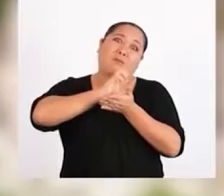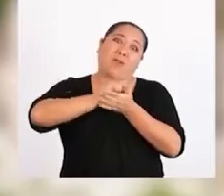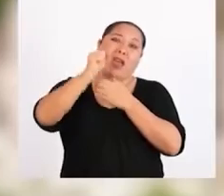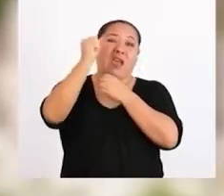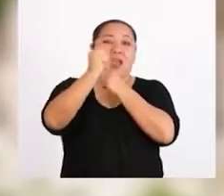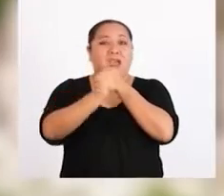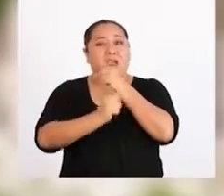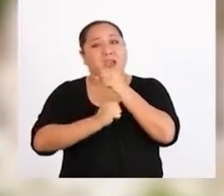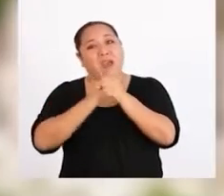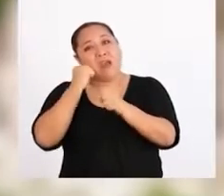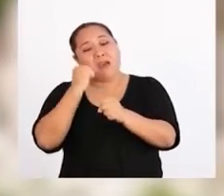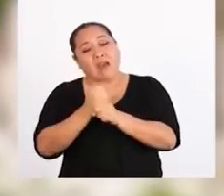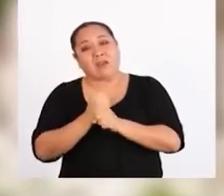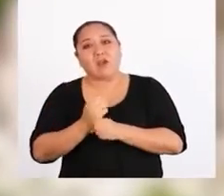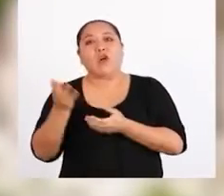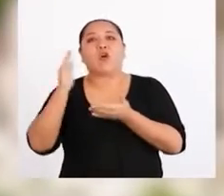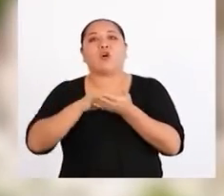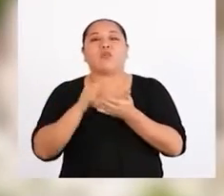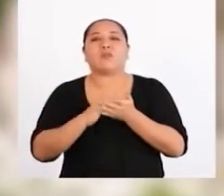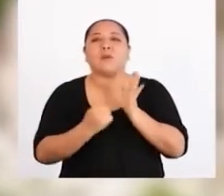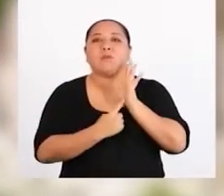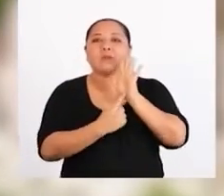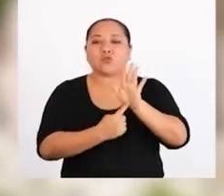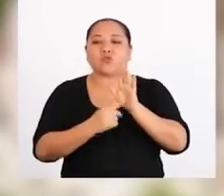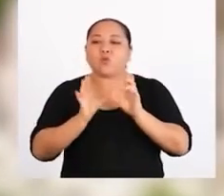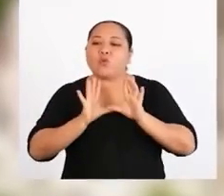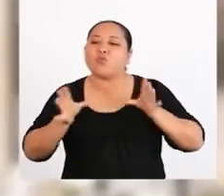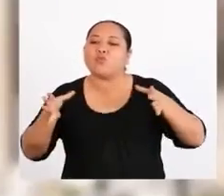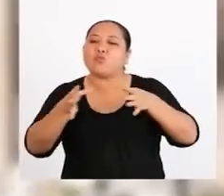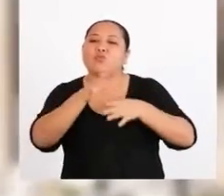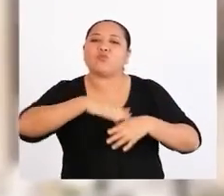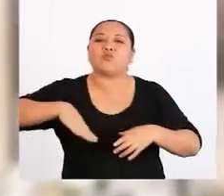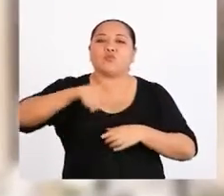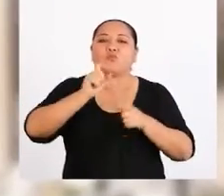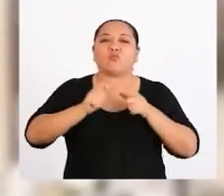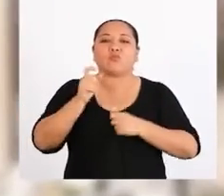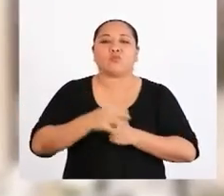años, hasta que se volvió a presentar frente a una asamblea.